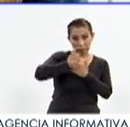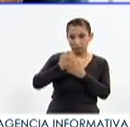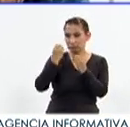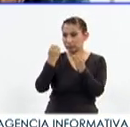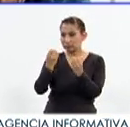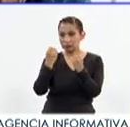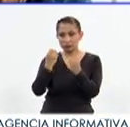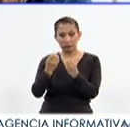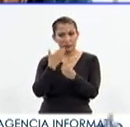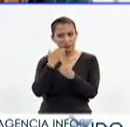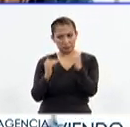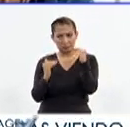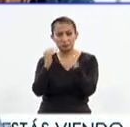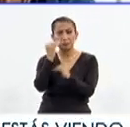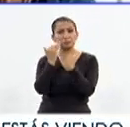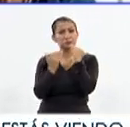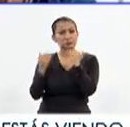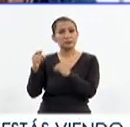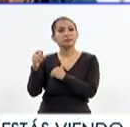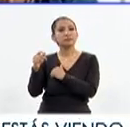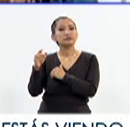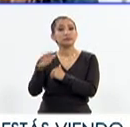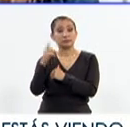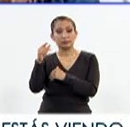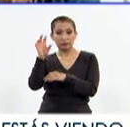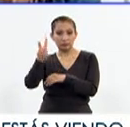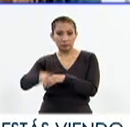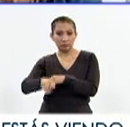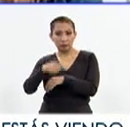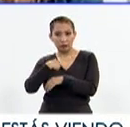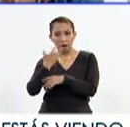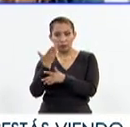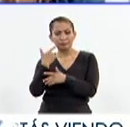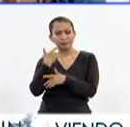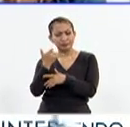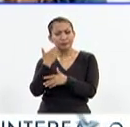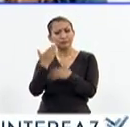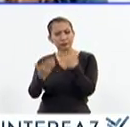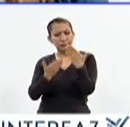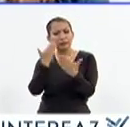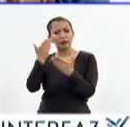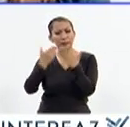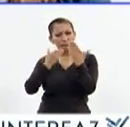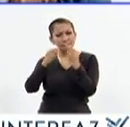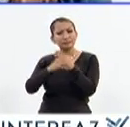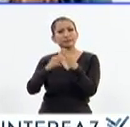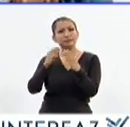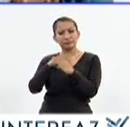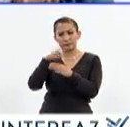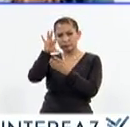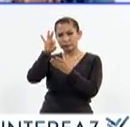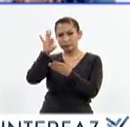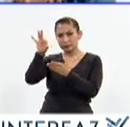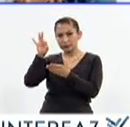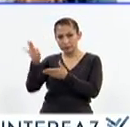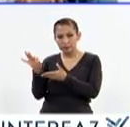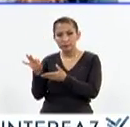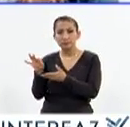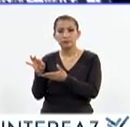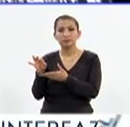sirvieron mucho. Es buen nivel académico porque en efecto pude sobrellevar las materias que pedí.